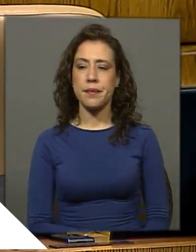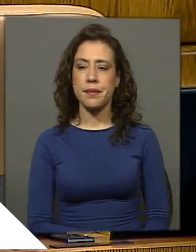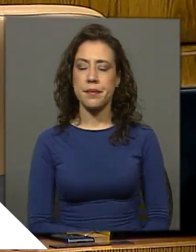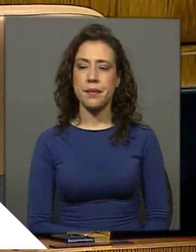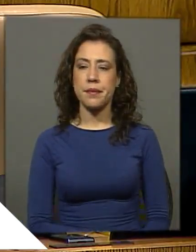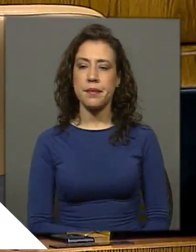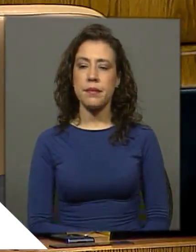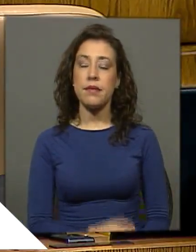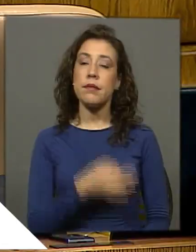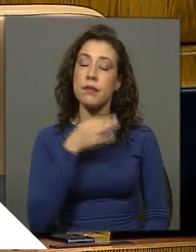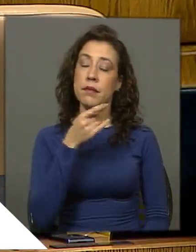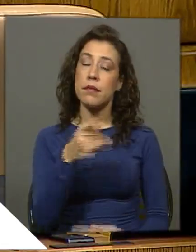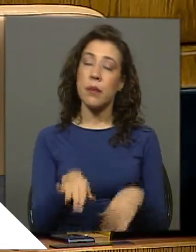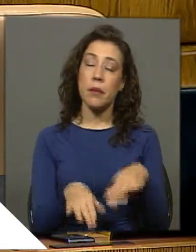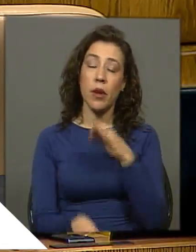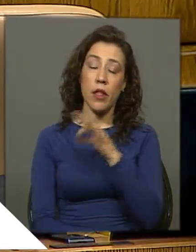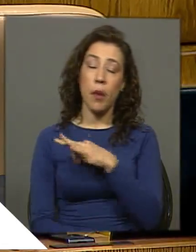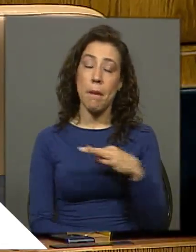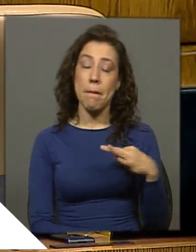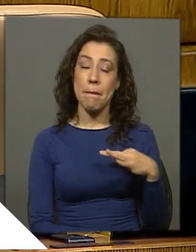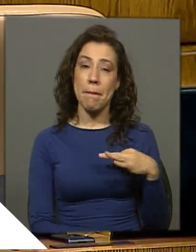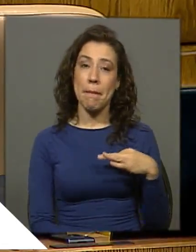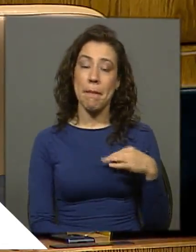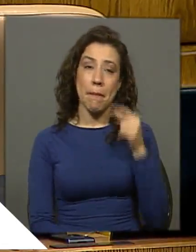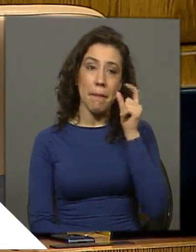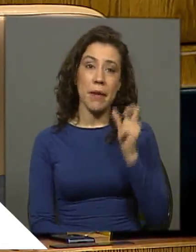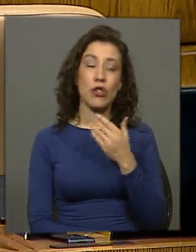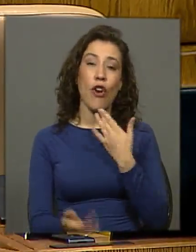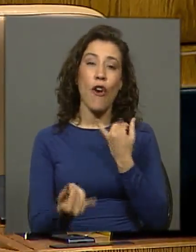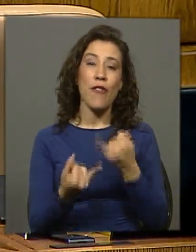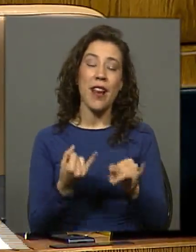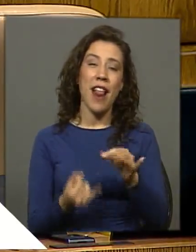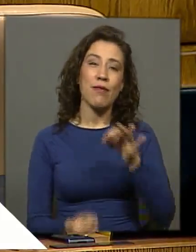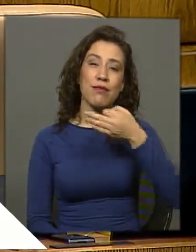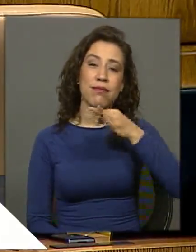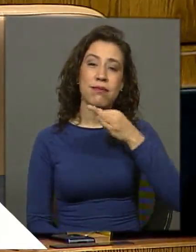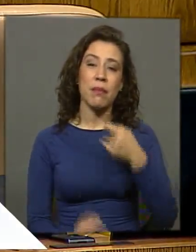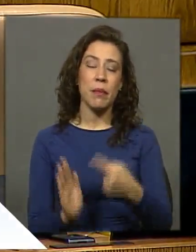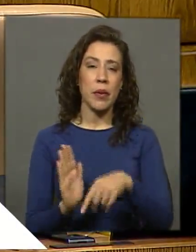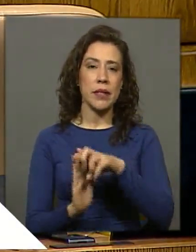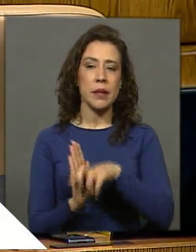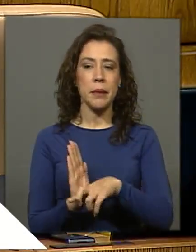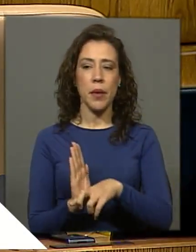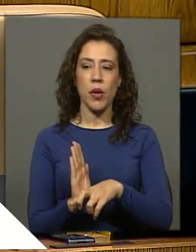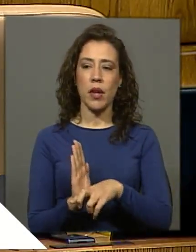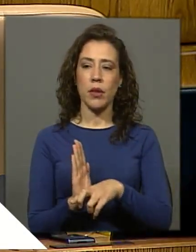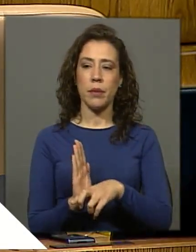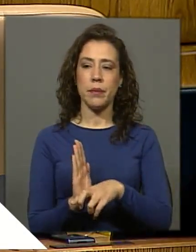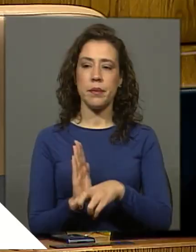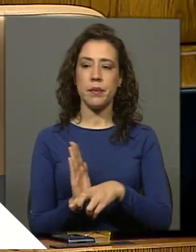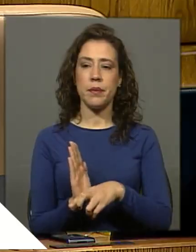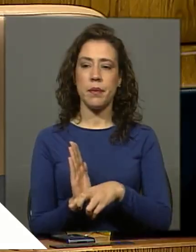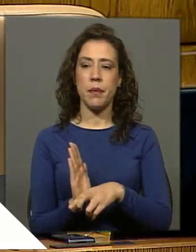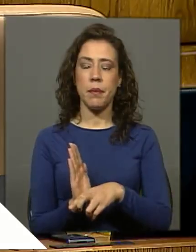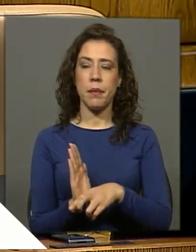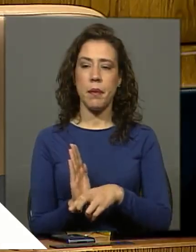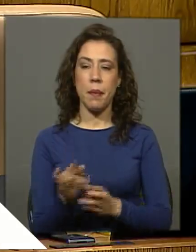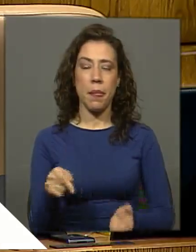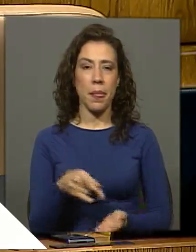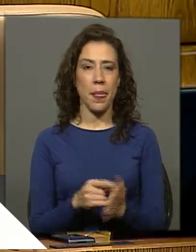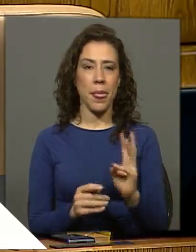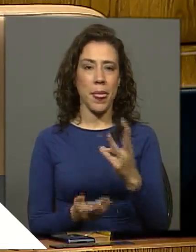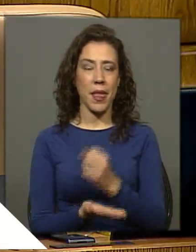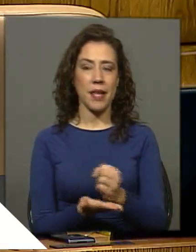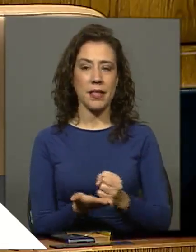refrendar lo que dice el ministro al final de su exposición porque la verdad este proyecto que llega en tercer